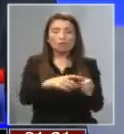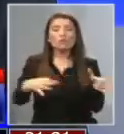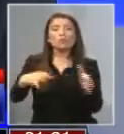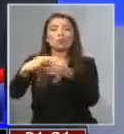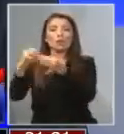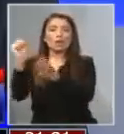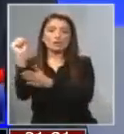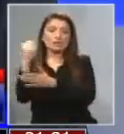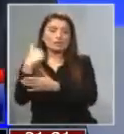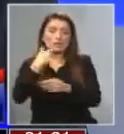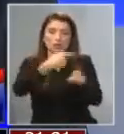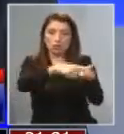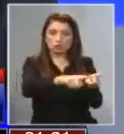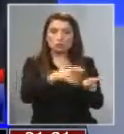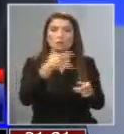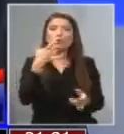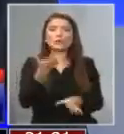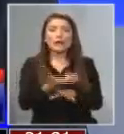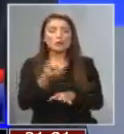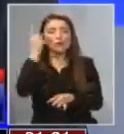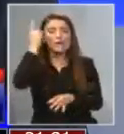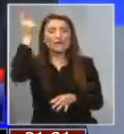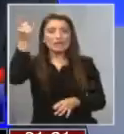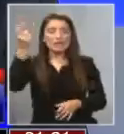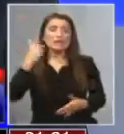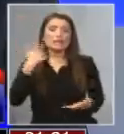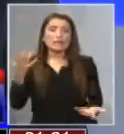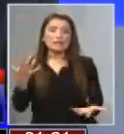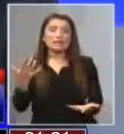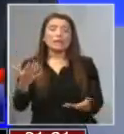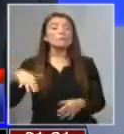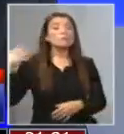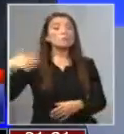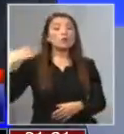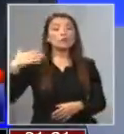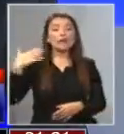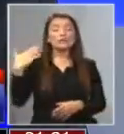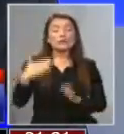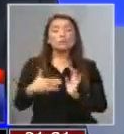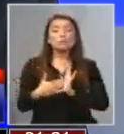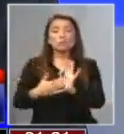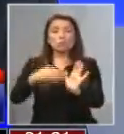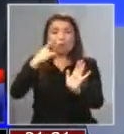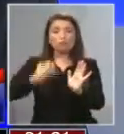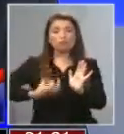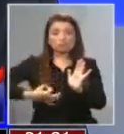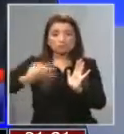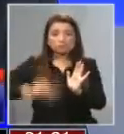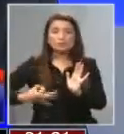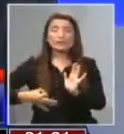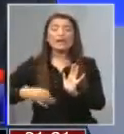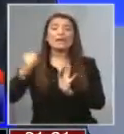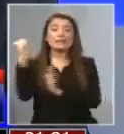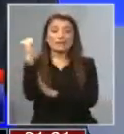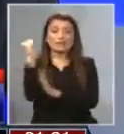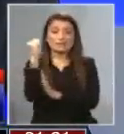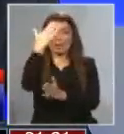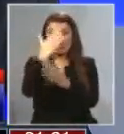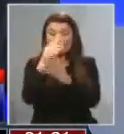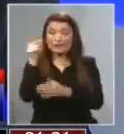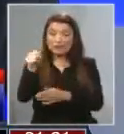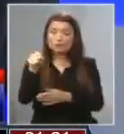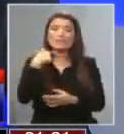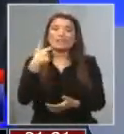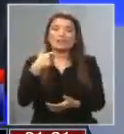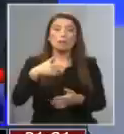demás. Porque hay esta idea de es importante dar fe ante la derecha de que este proceso no va a ser manipulado por el gobierno.